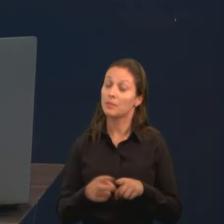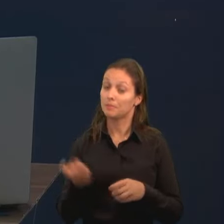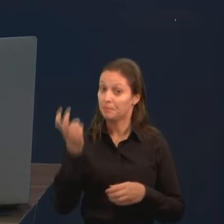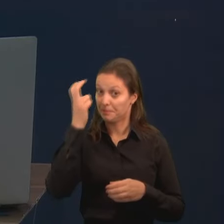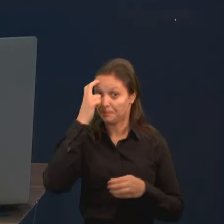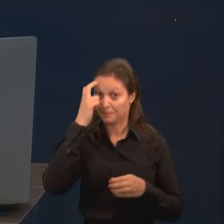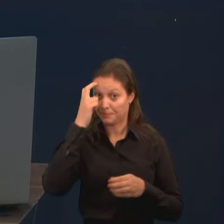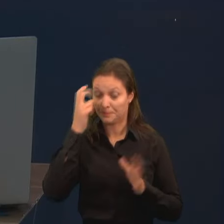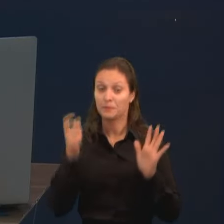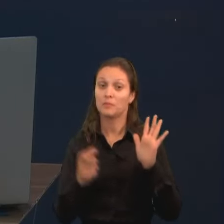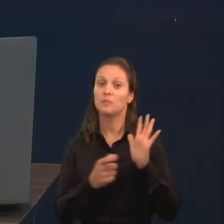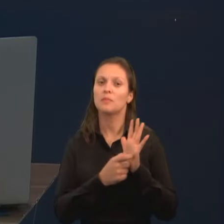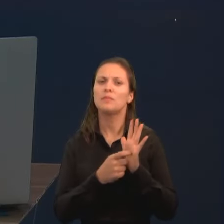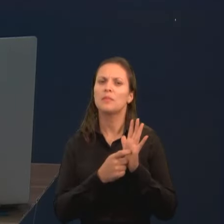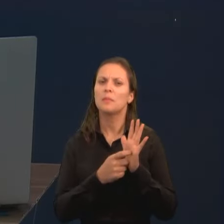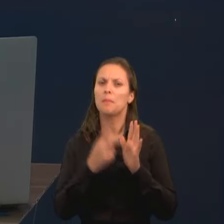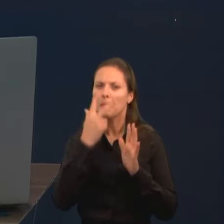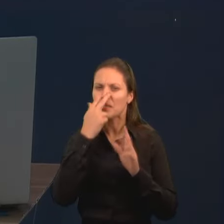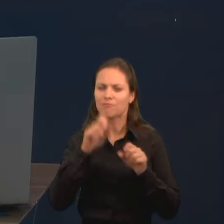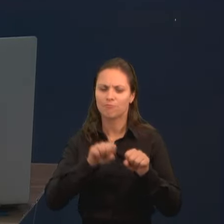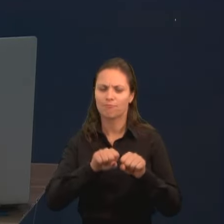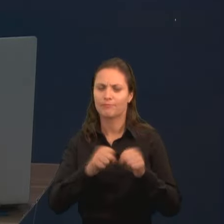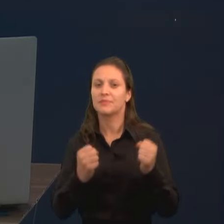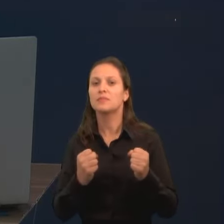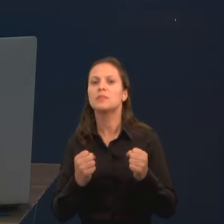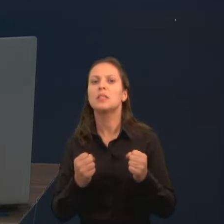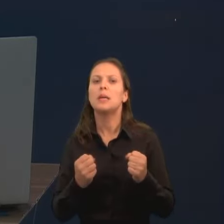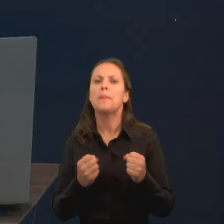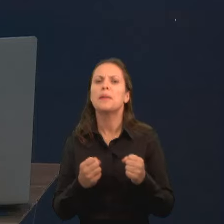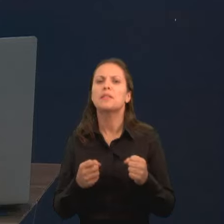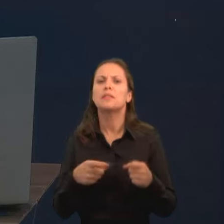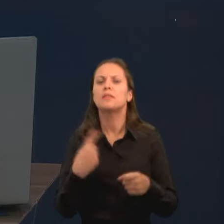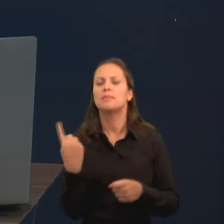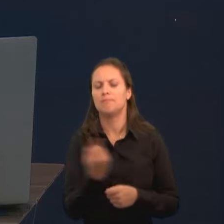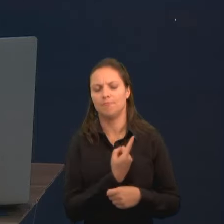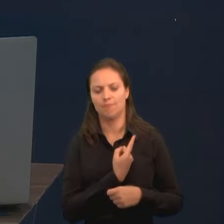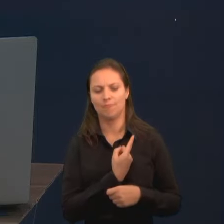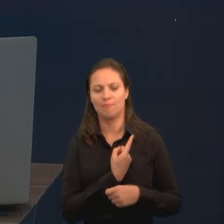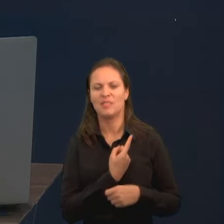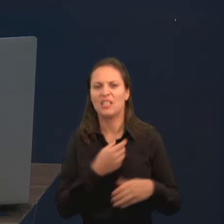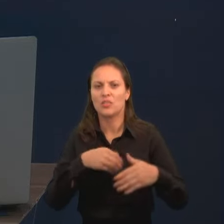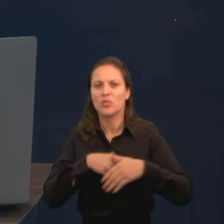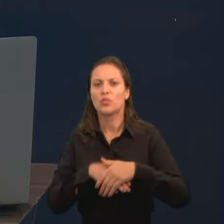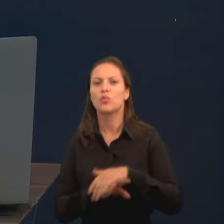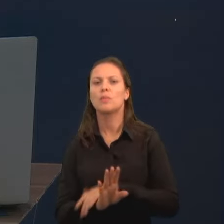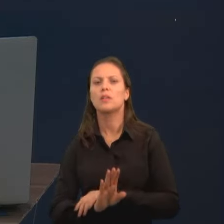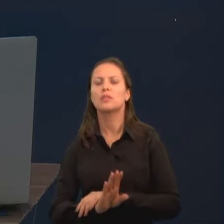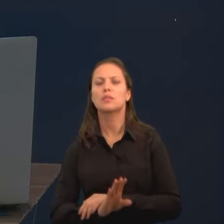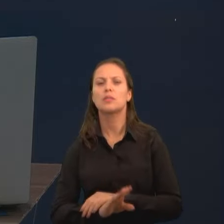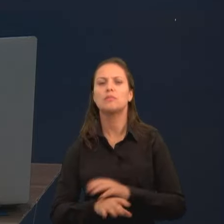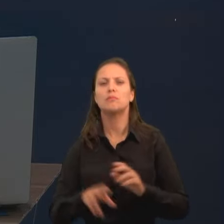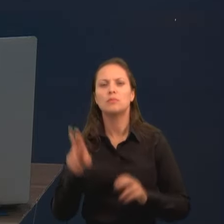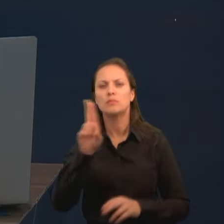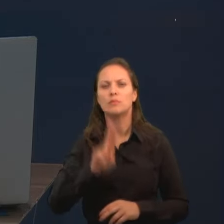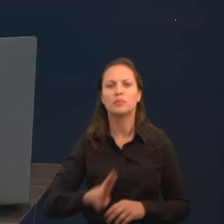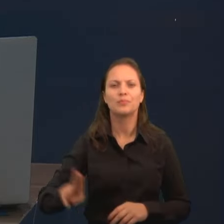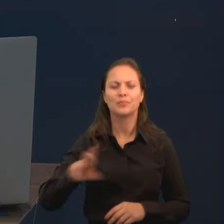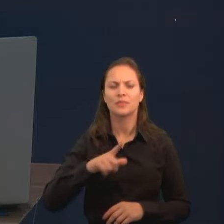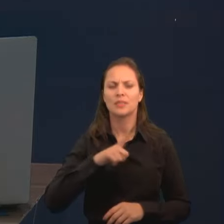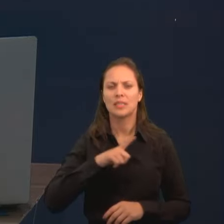la inteligencia artificial rompe el paradigma que nos acostumbramos a consumir la